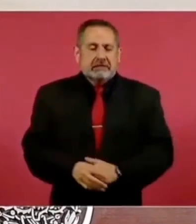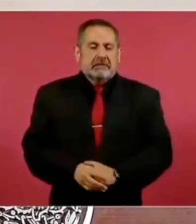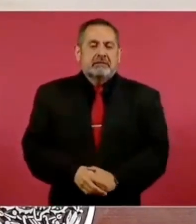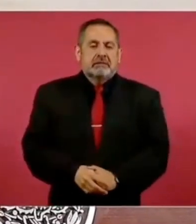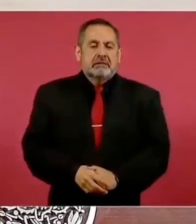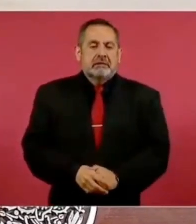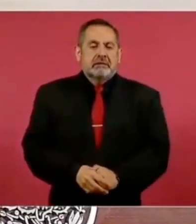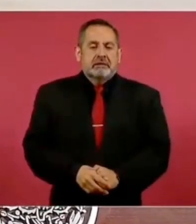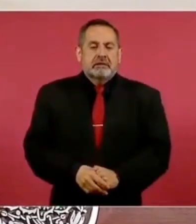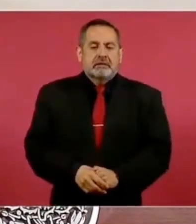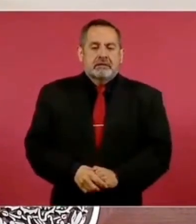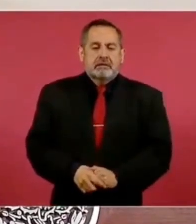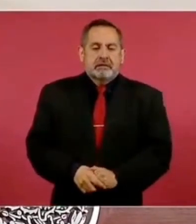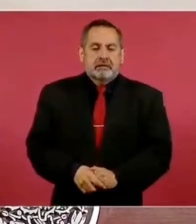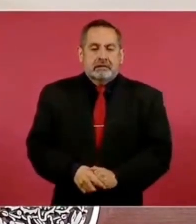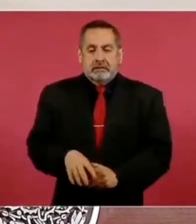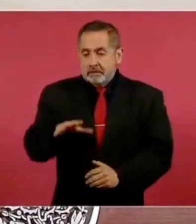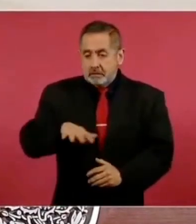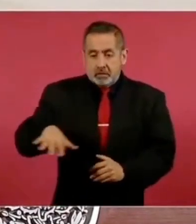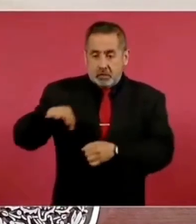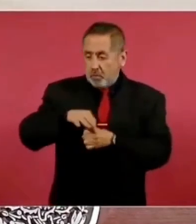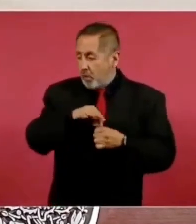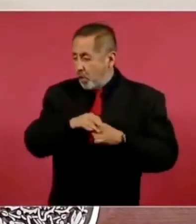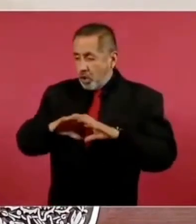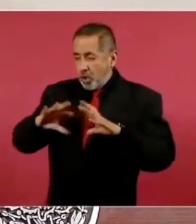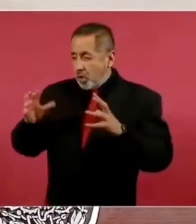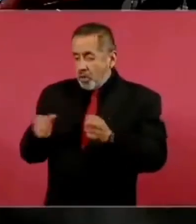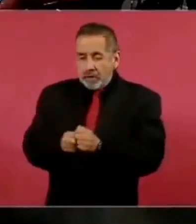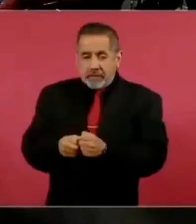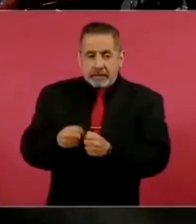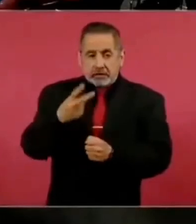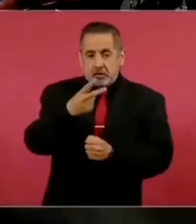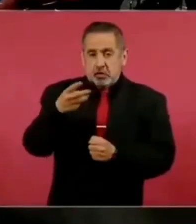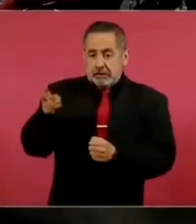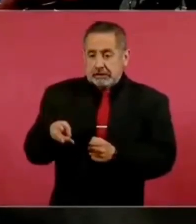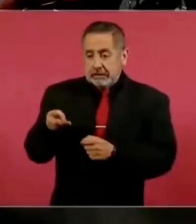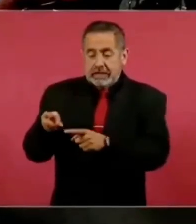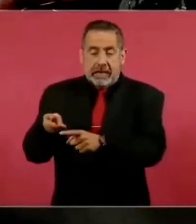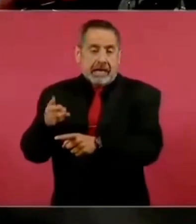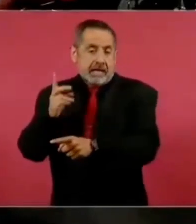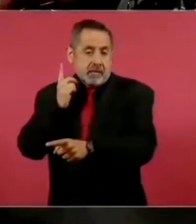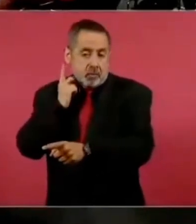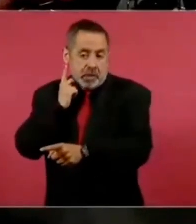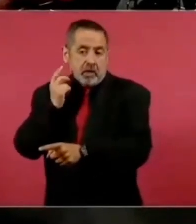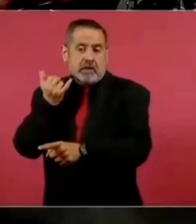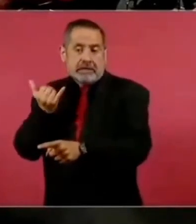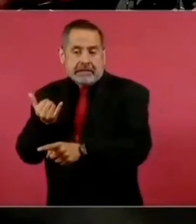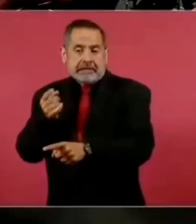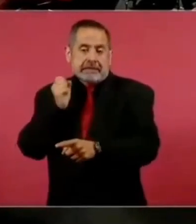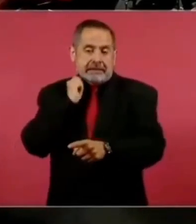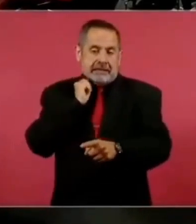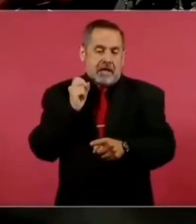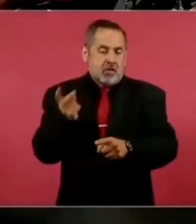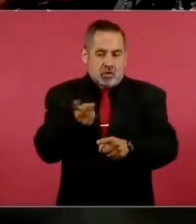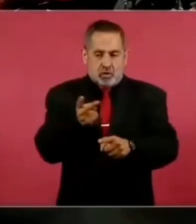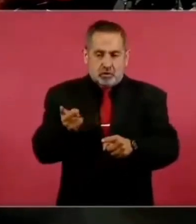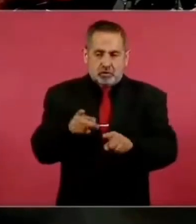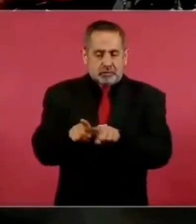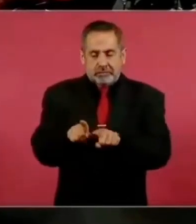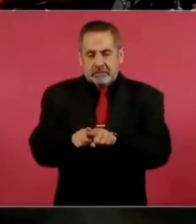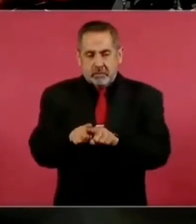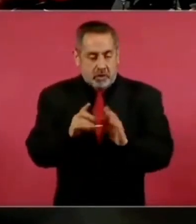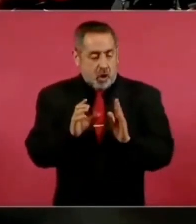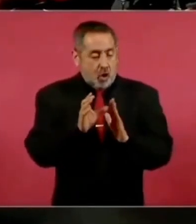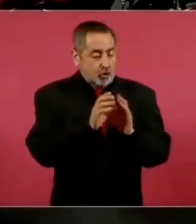partes de la votación en las dos cámaras de diputados y de senadores